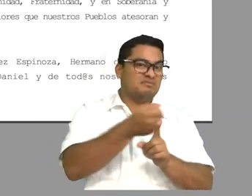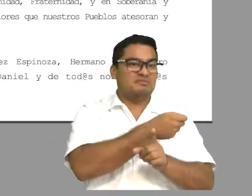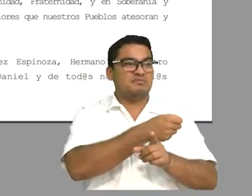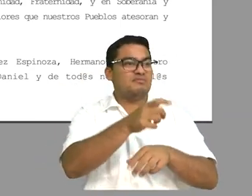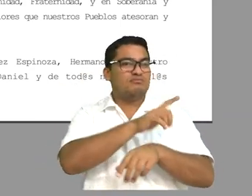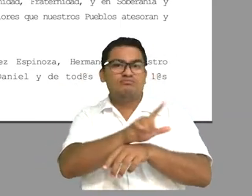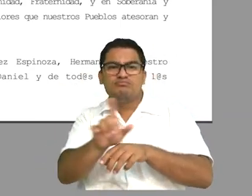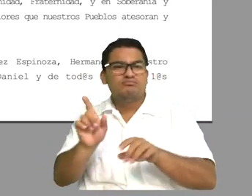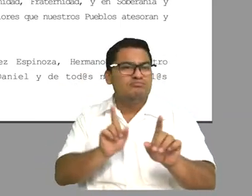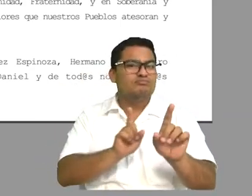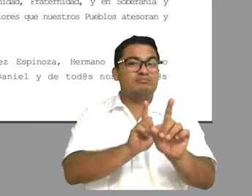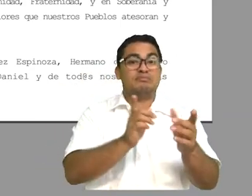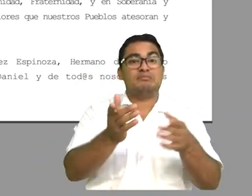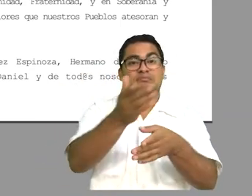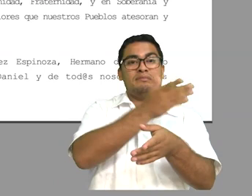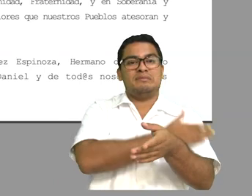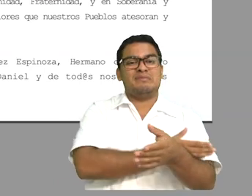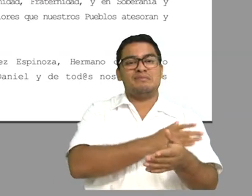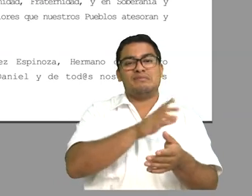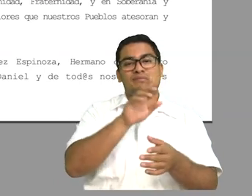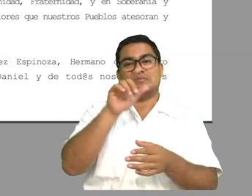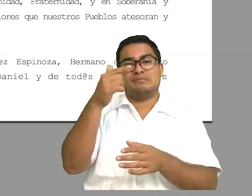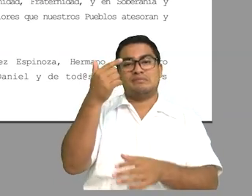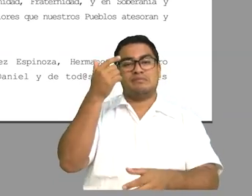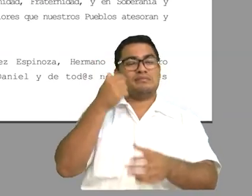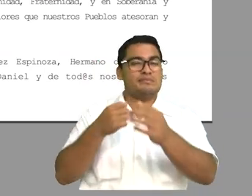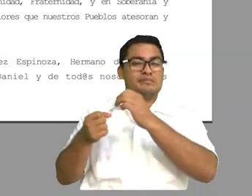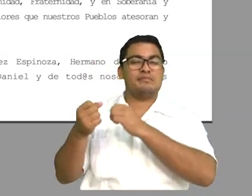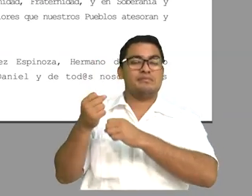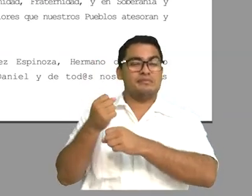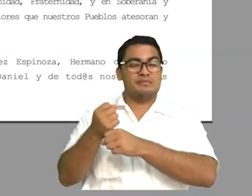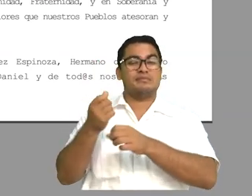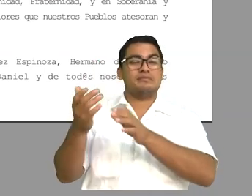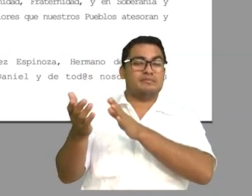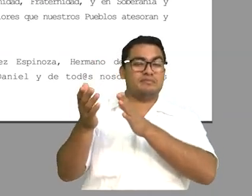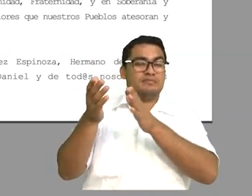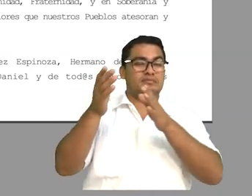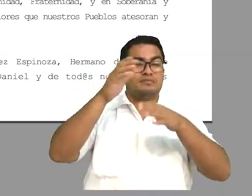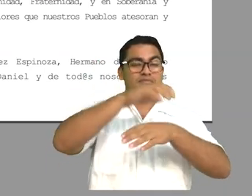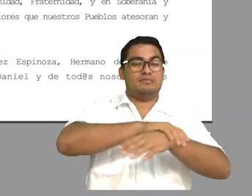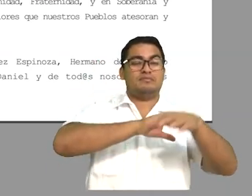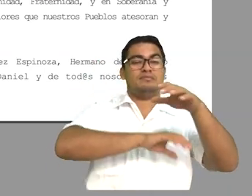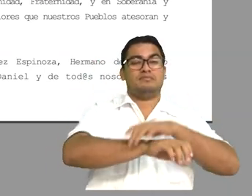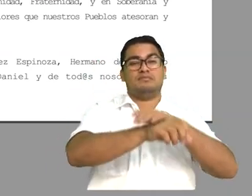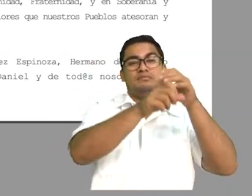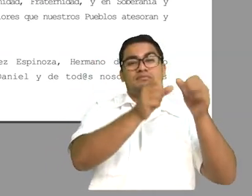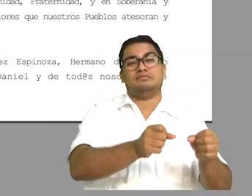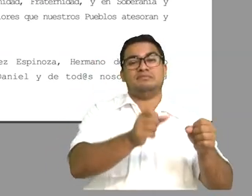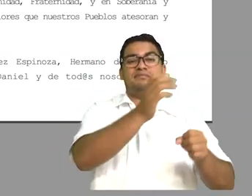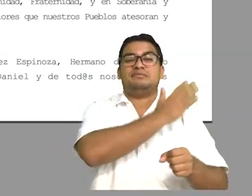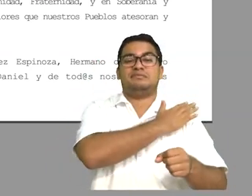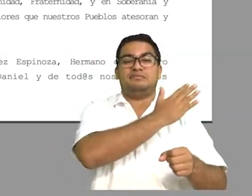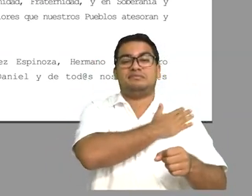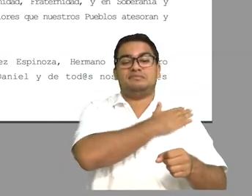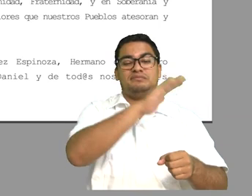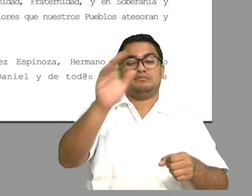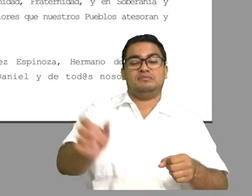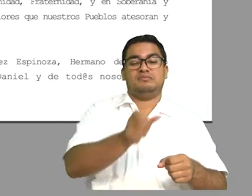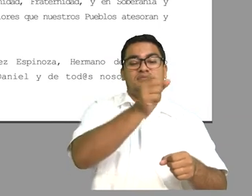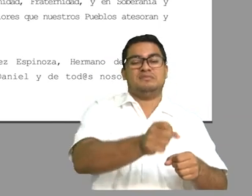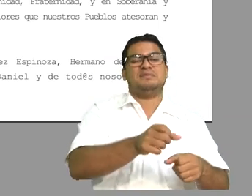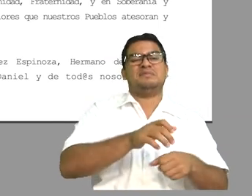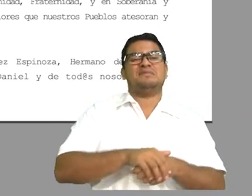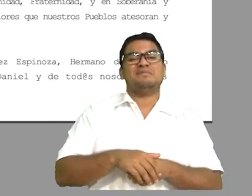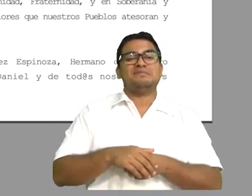persecuciones, más de 7 años de cárcel bajo la oprobiosa dictadura somocista.